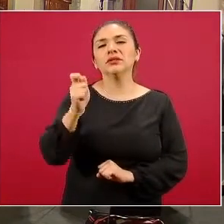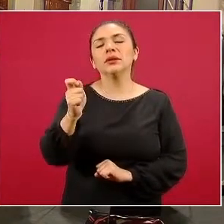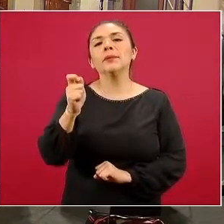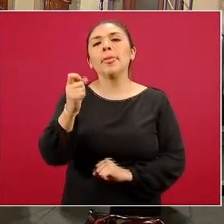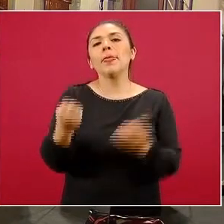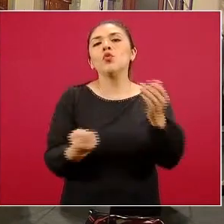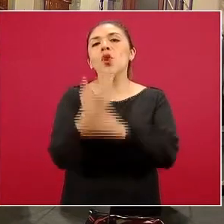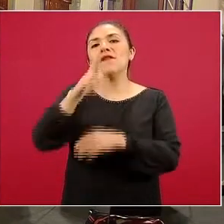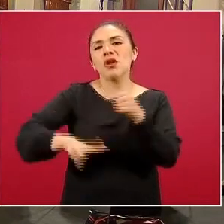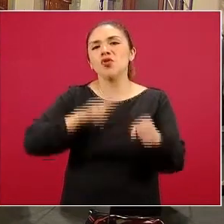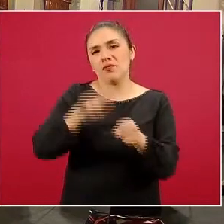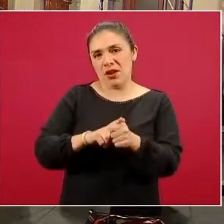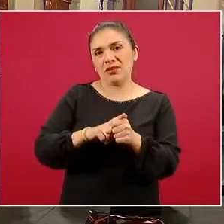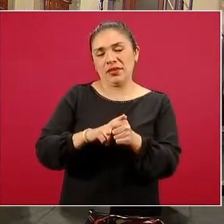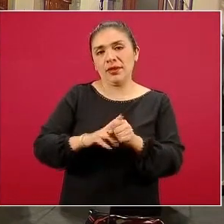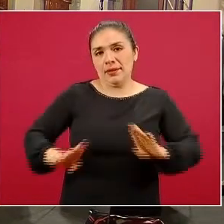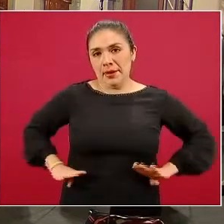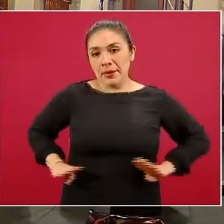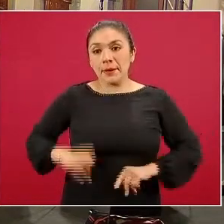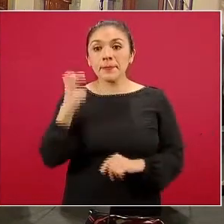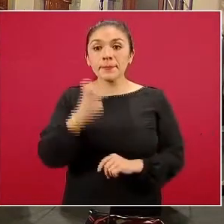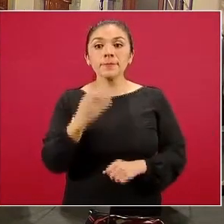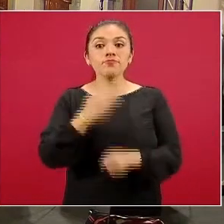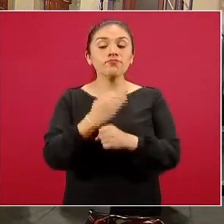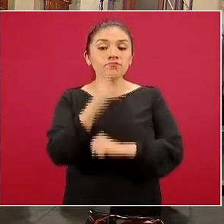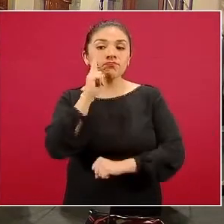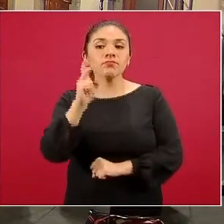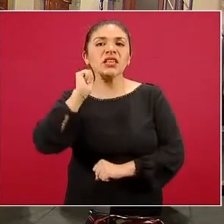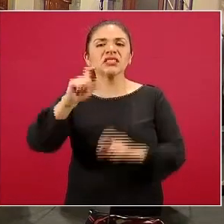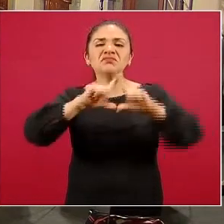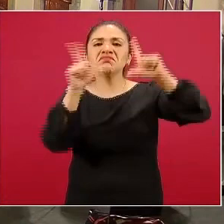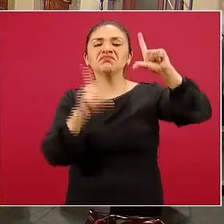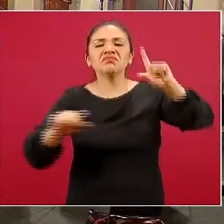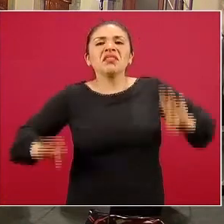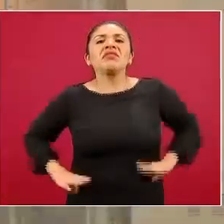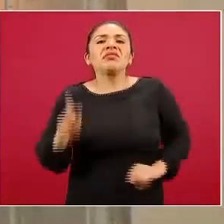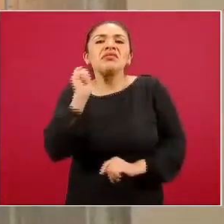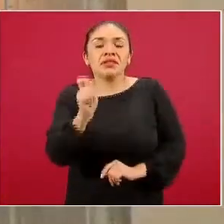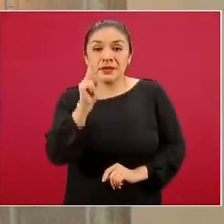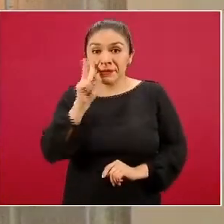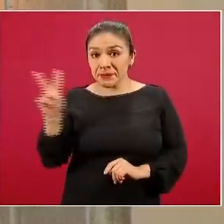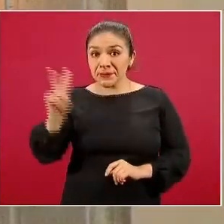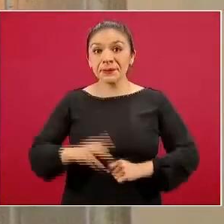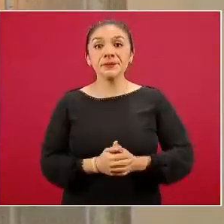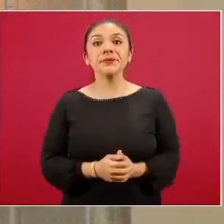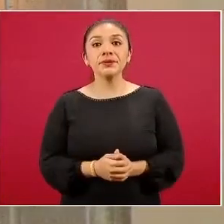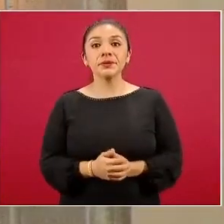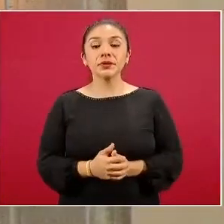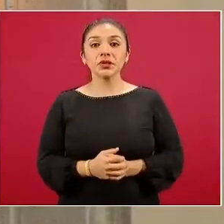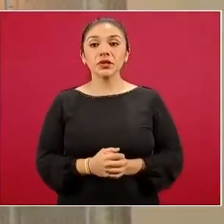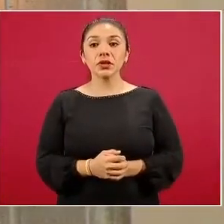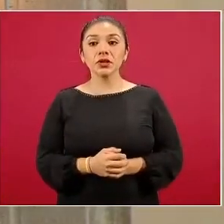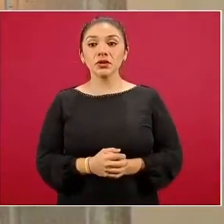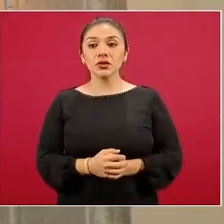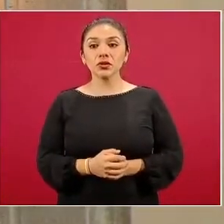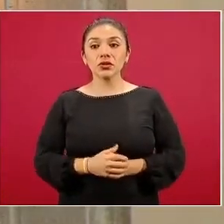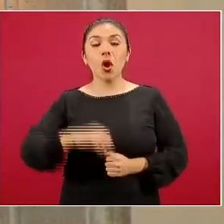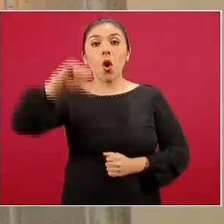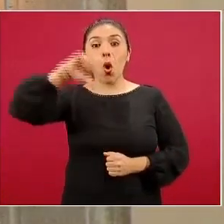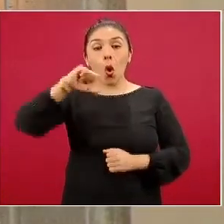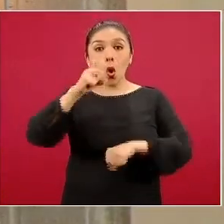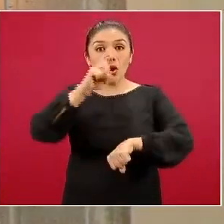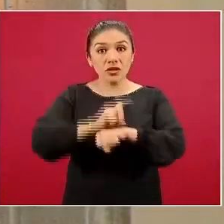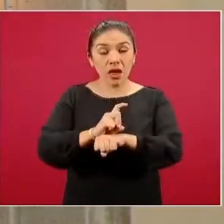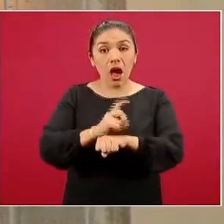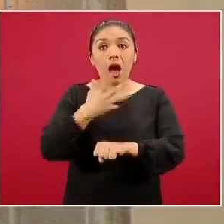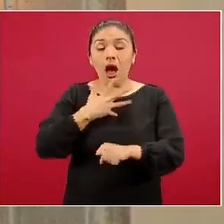esta nueva normalidad. Vamos a ver el escenario nacional. La siguiente, por favor. Para el día de hoy son más